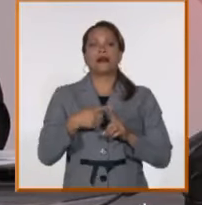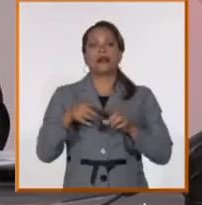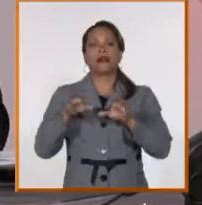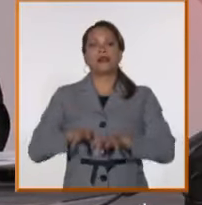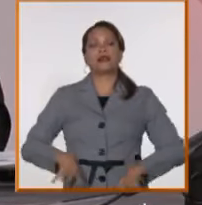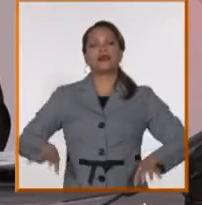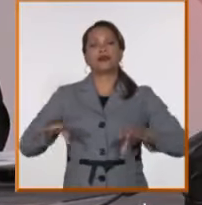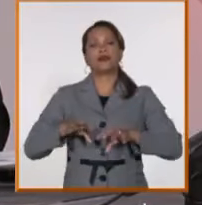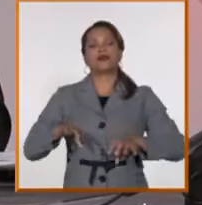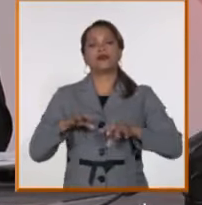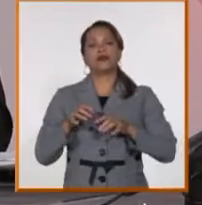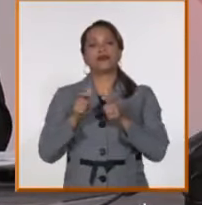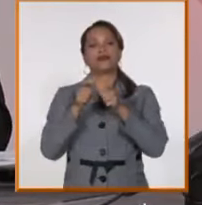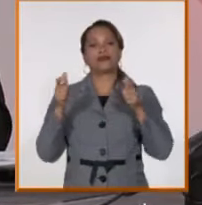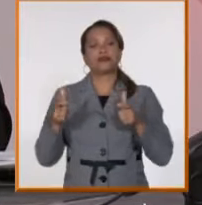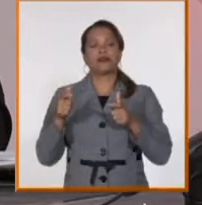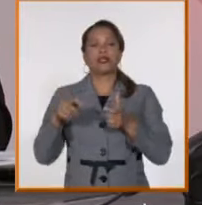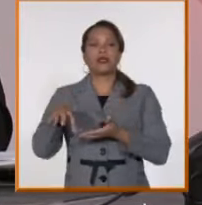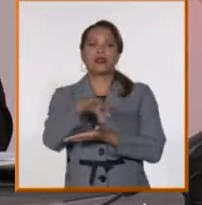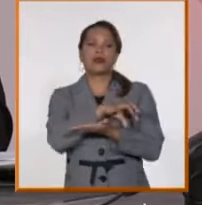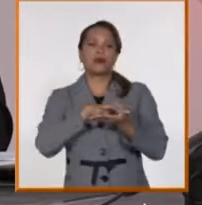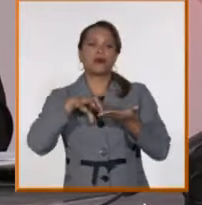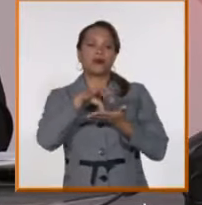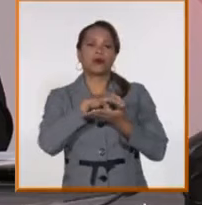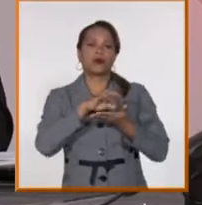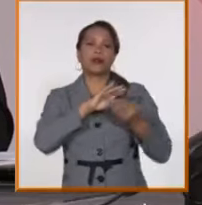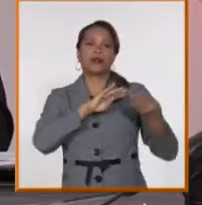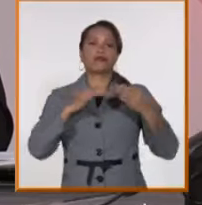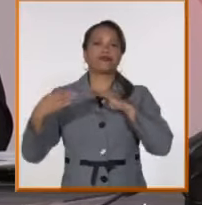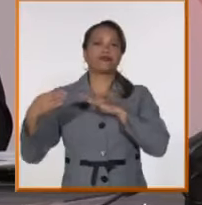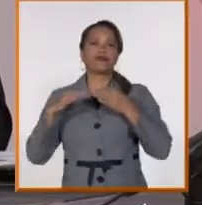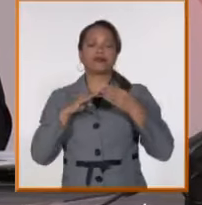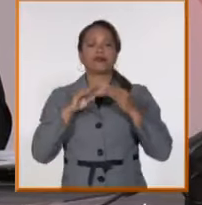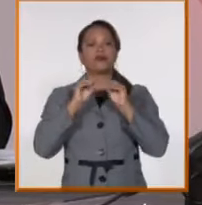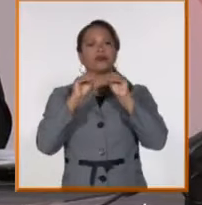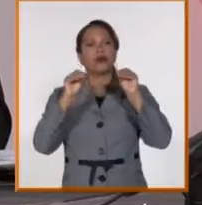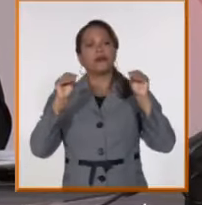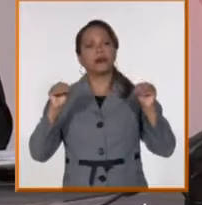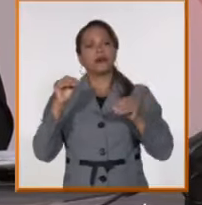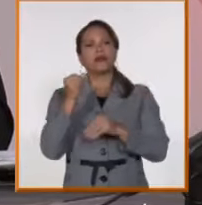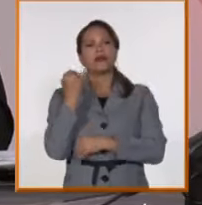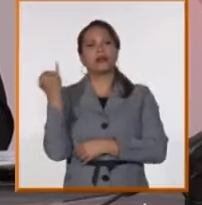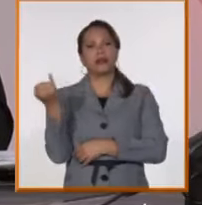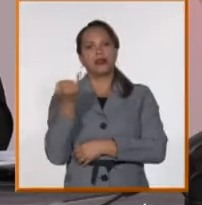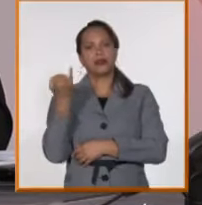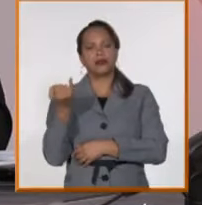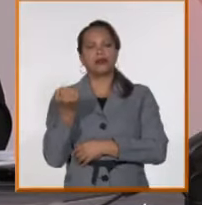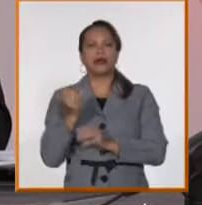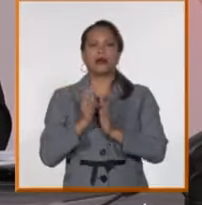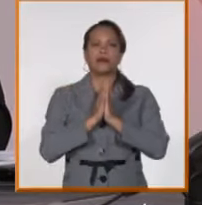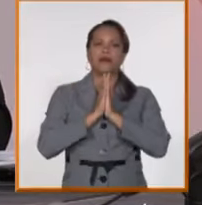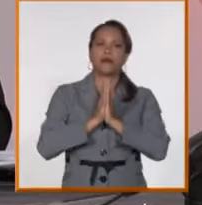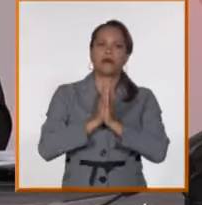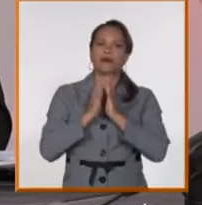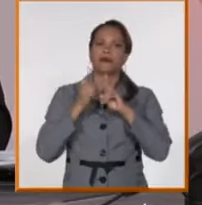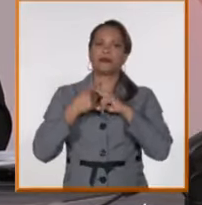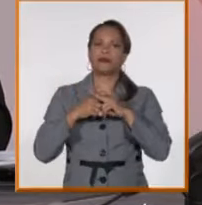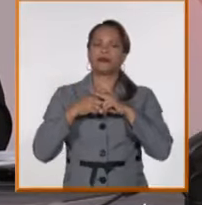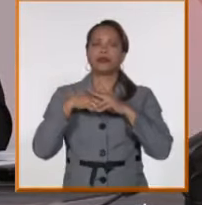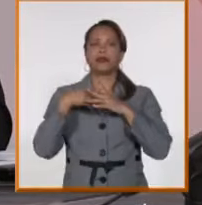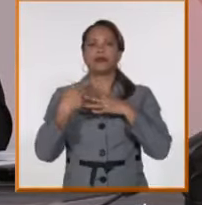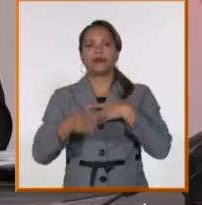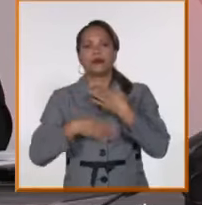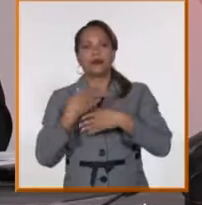se están viviendo hoy en ese conflicto hay un llamado internacional a que se resuelva la situación hay un llamado